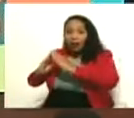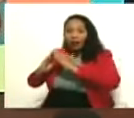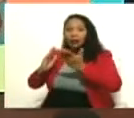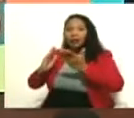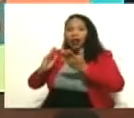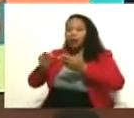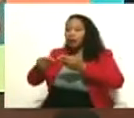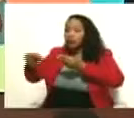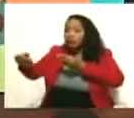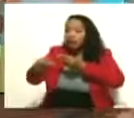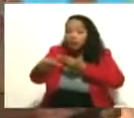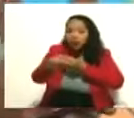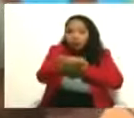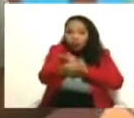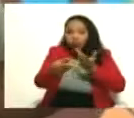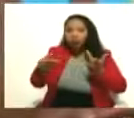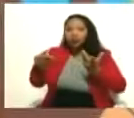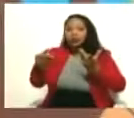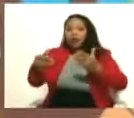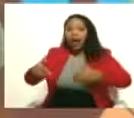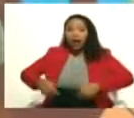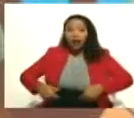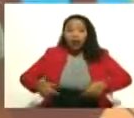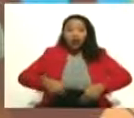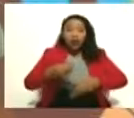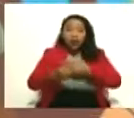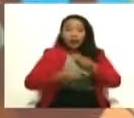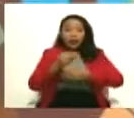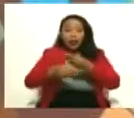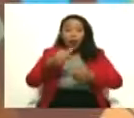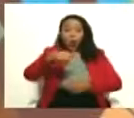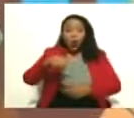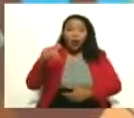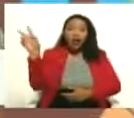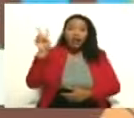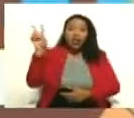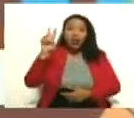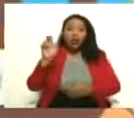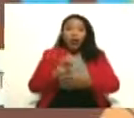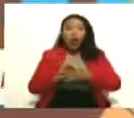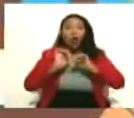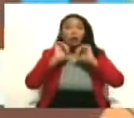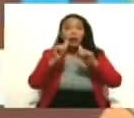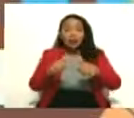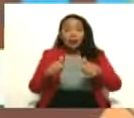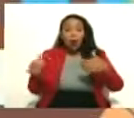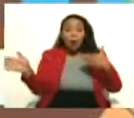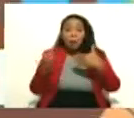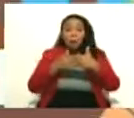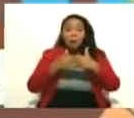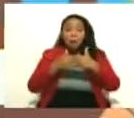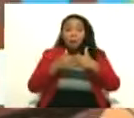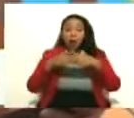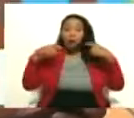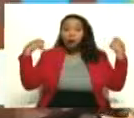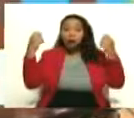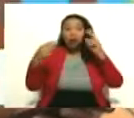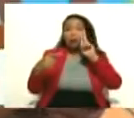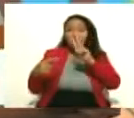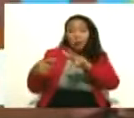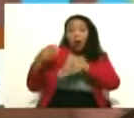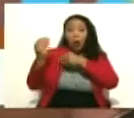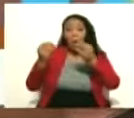volanteos, todo el esfuerzo orgánico que se está haciendo a nivel nacional, arrancaron también los cierres de campaña. Vimos